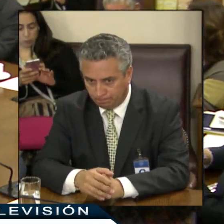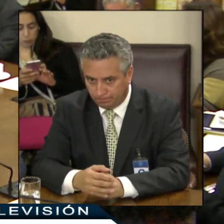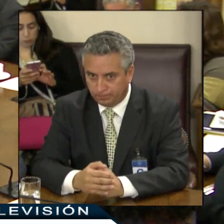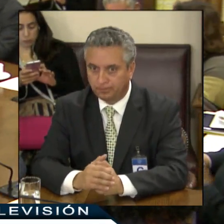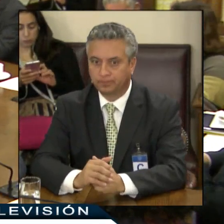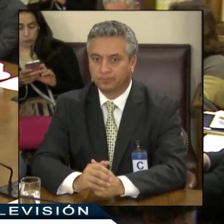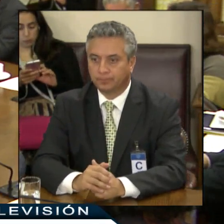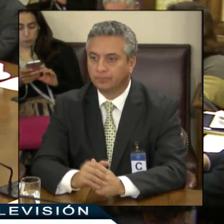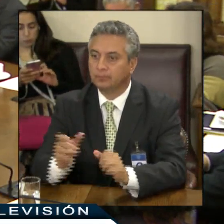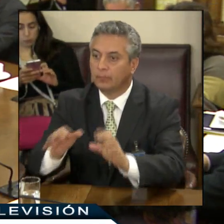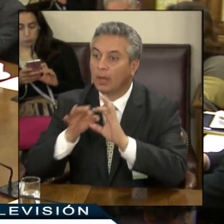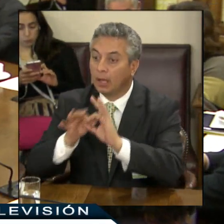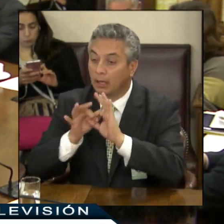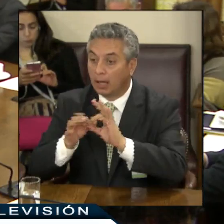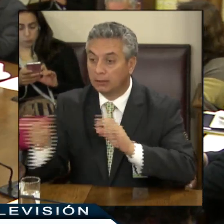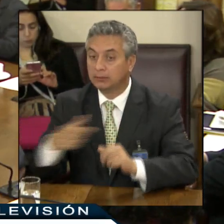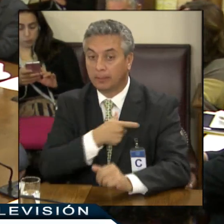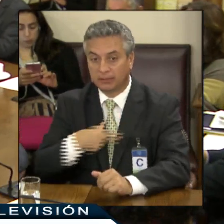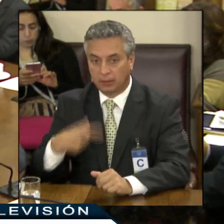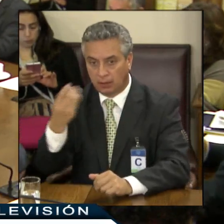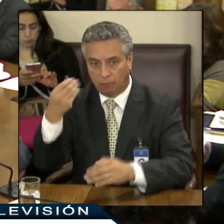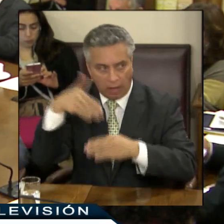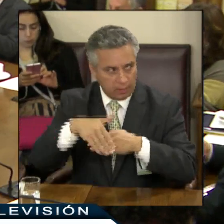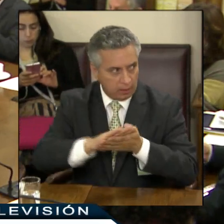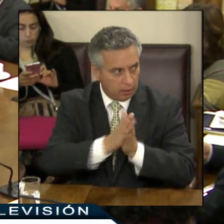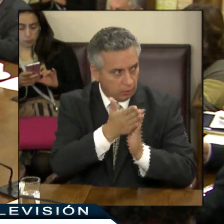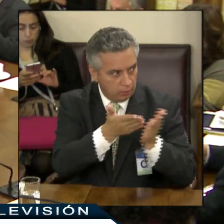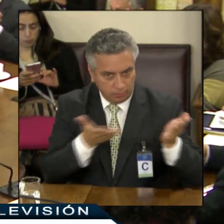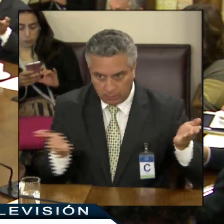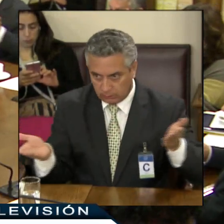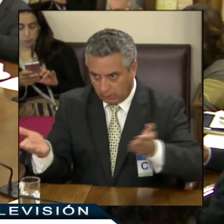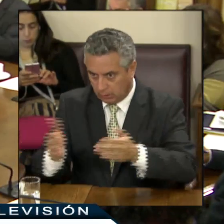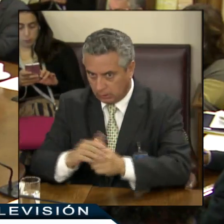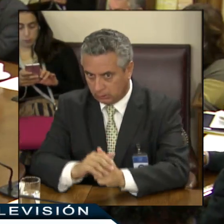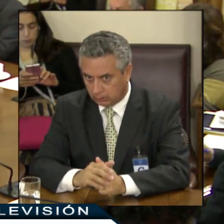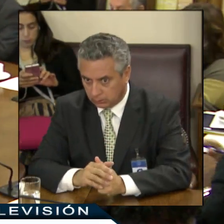Álvaro Gracias presidente Buenas tardes a todos los